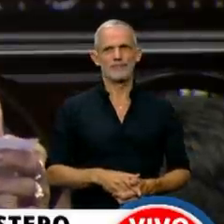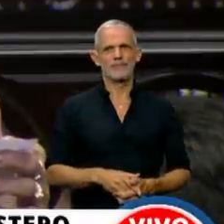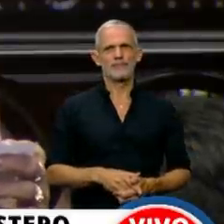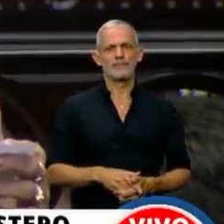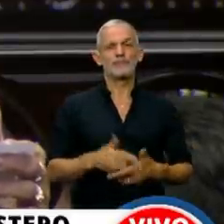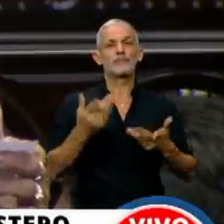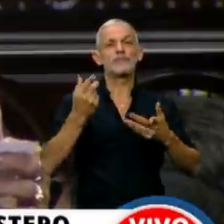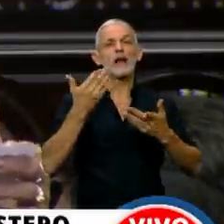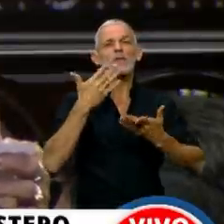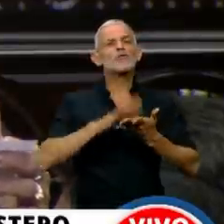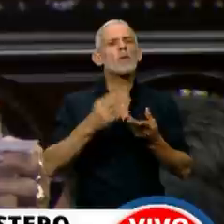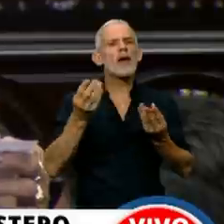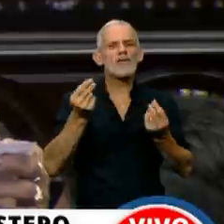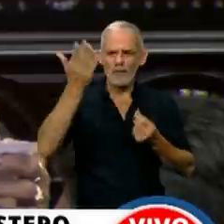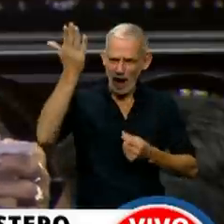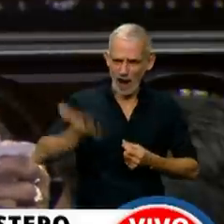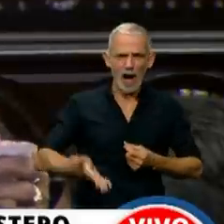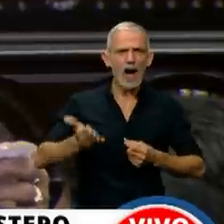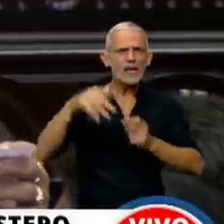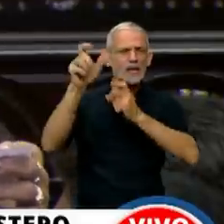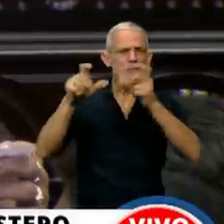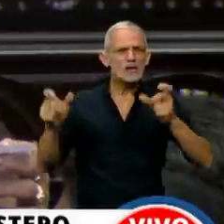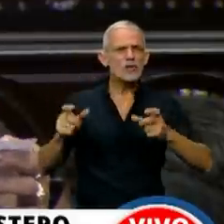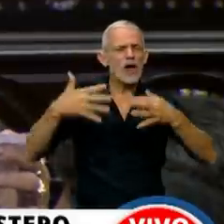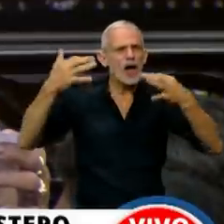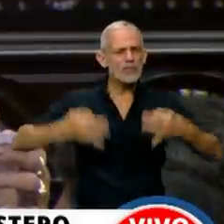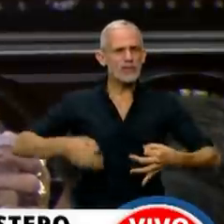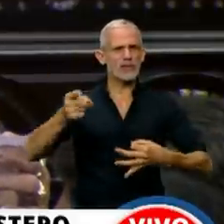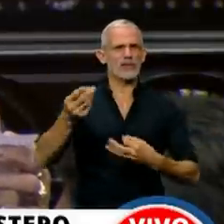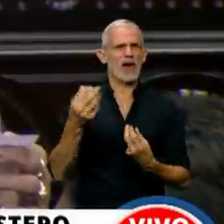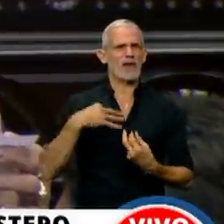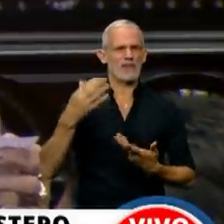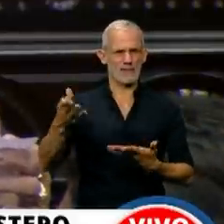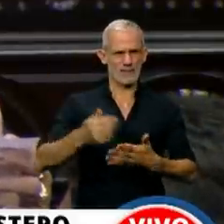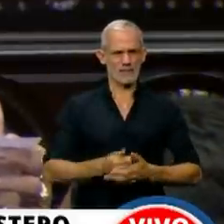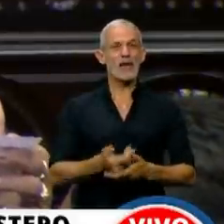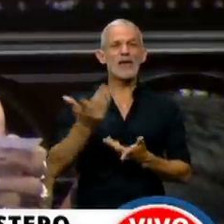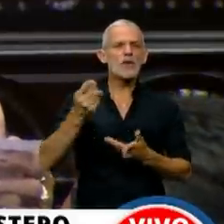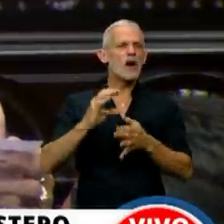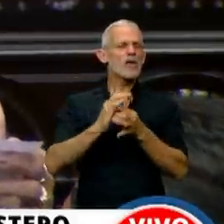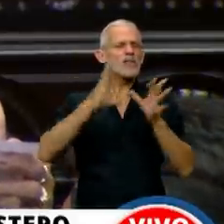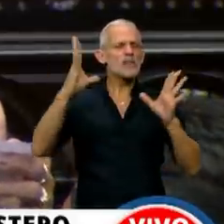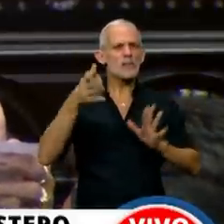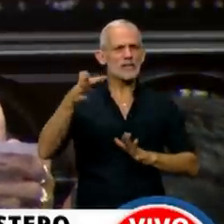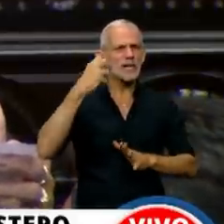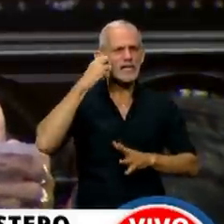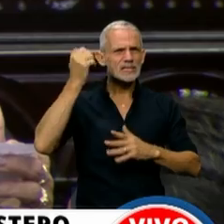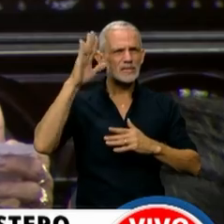es hablar del valor de ellos de su dignidad de su independencia